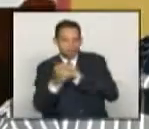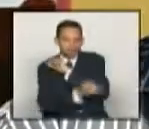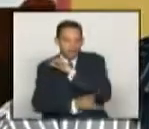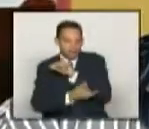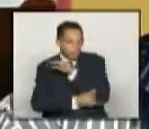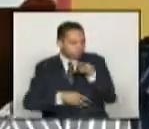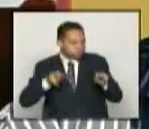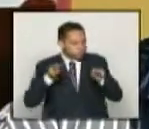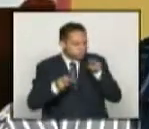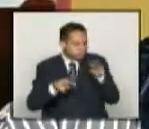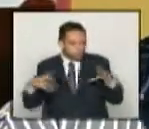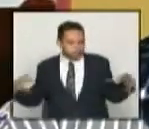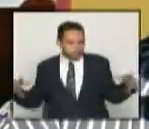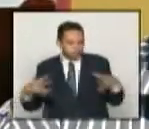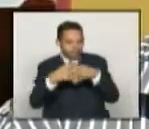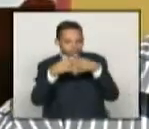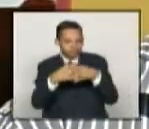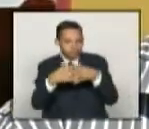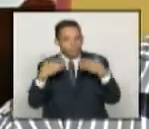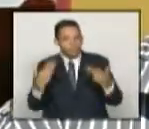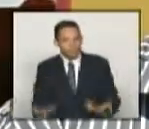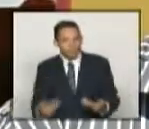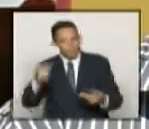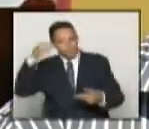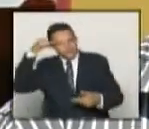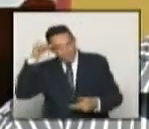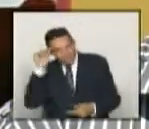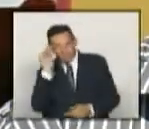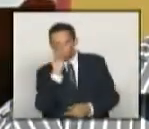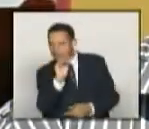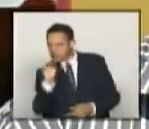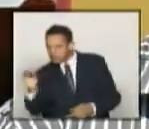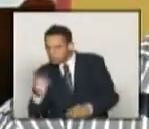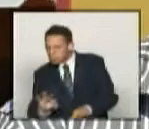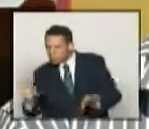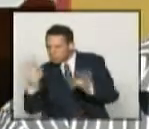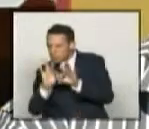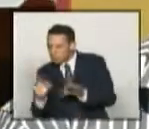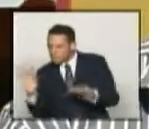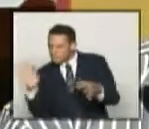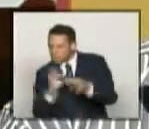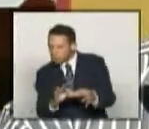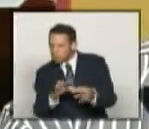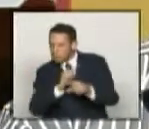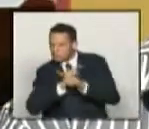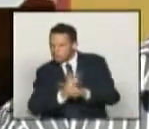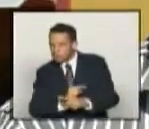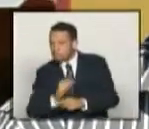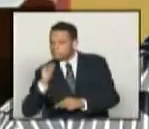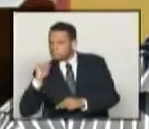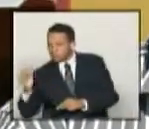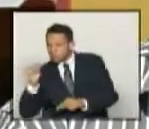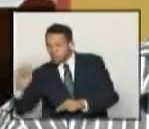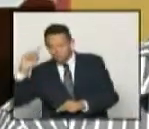Ahí tengo yo que de una vez recordarle al señor gobernador esa posibilidad que usted va a estudiar de mejorar la vía